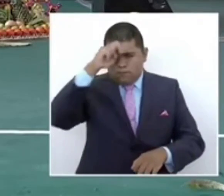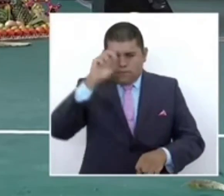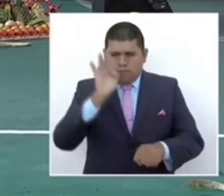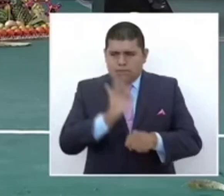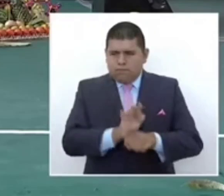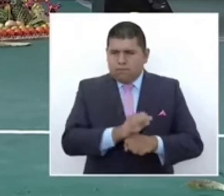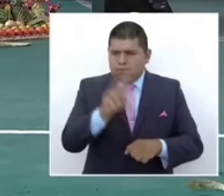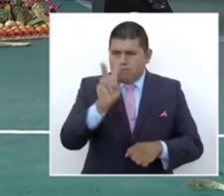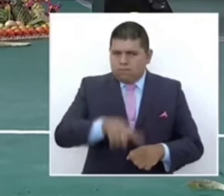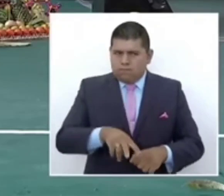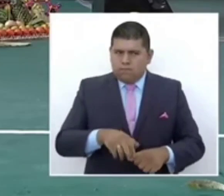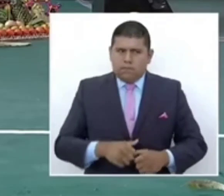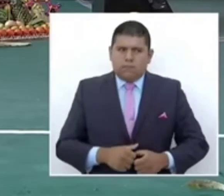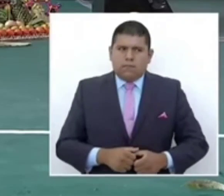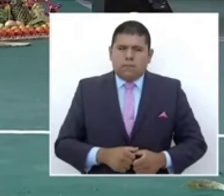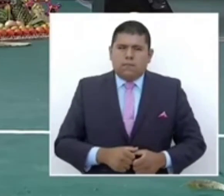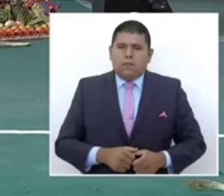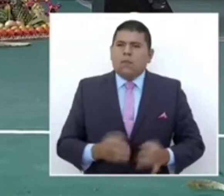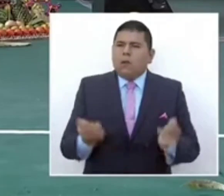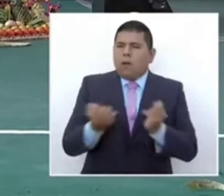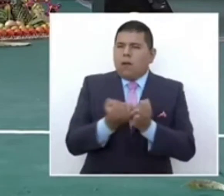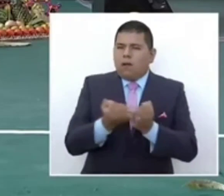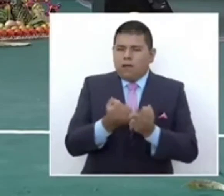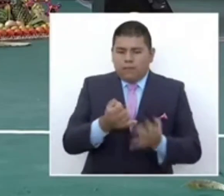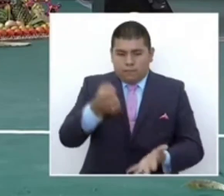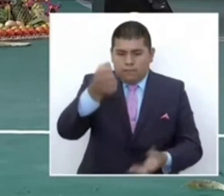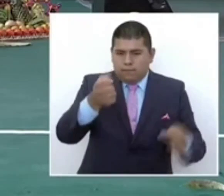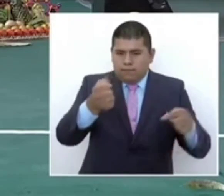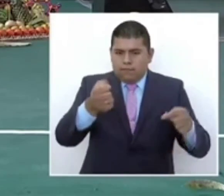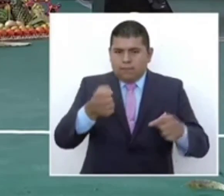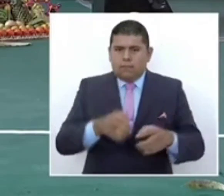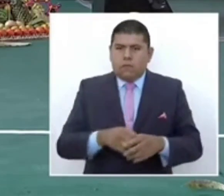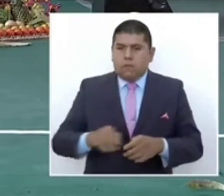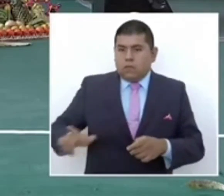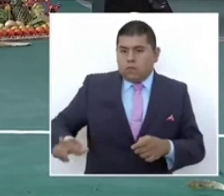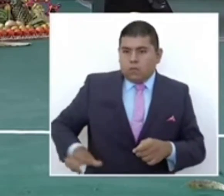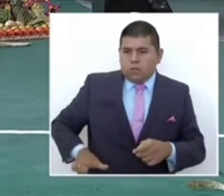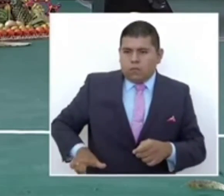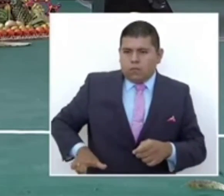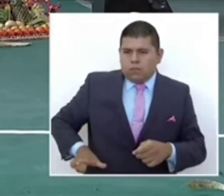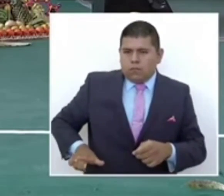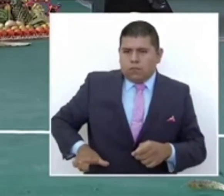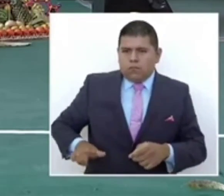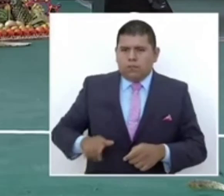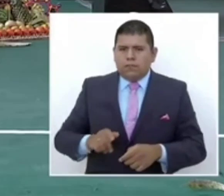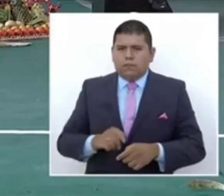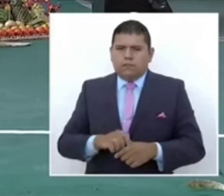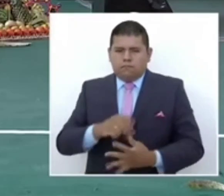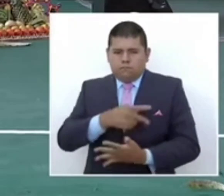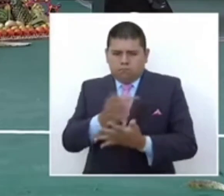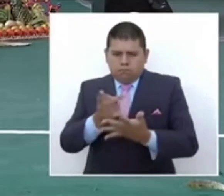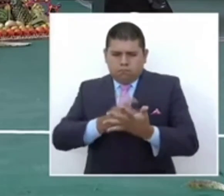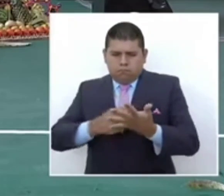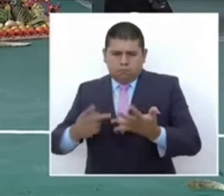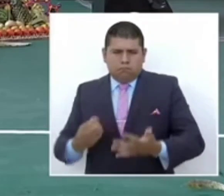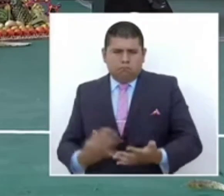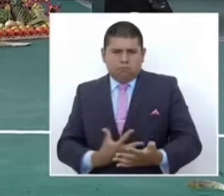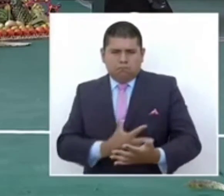Nayarit, que junto con los apoyos por los programas de